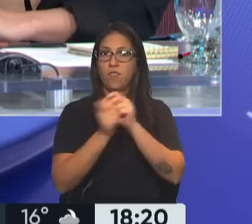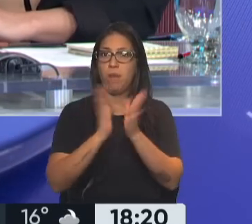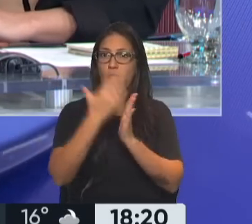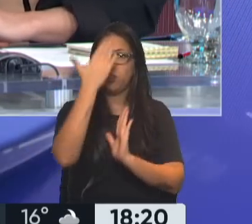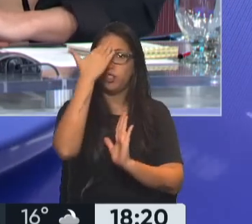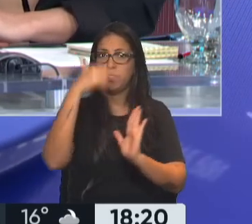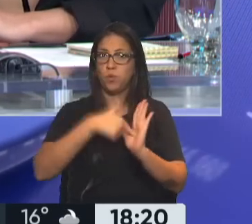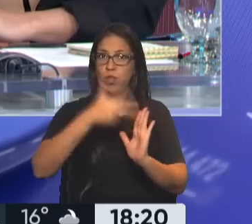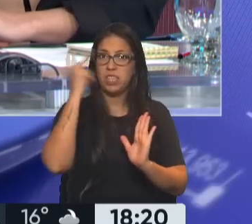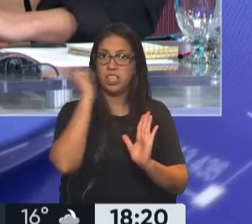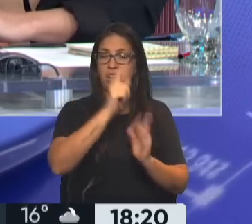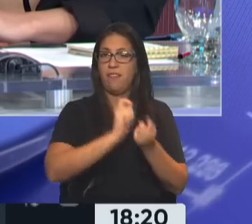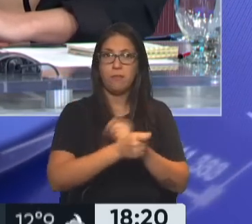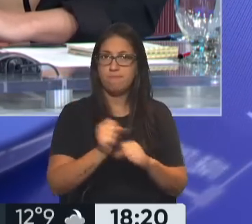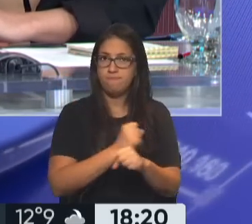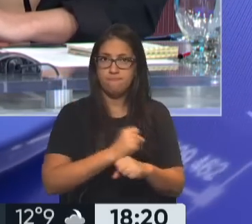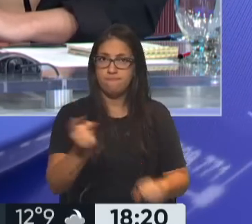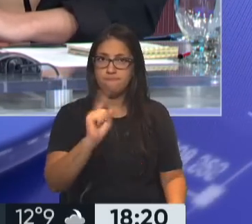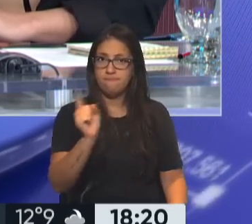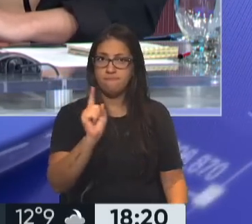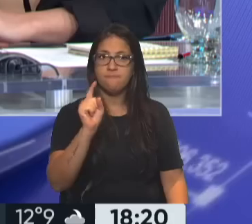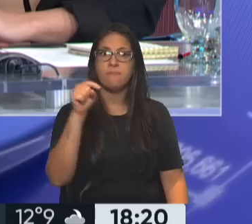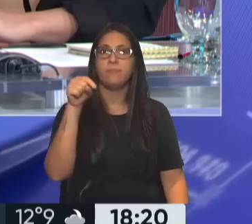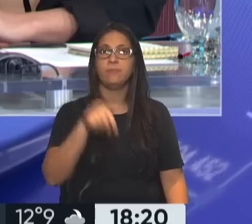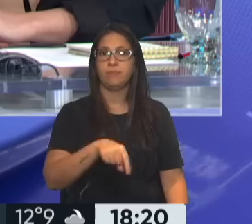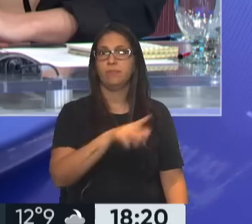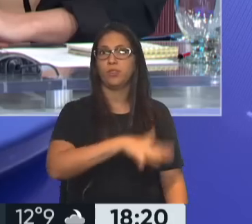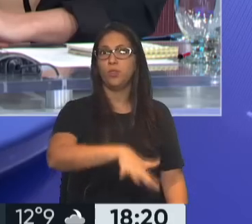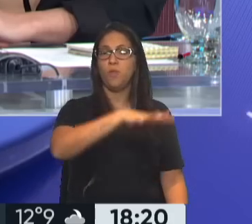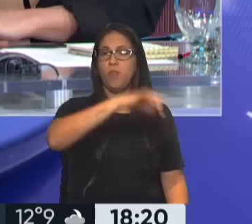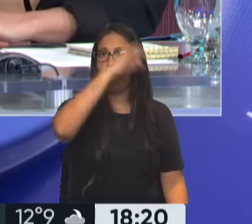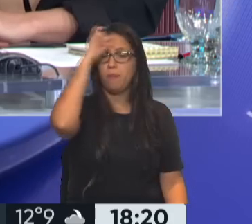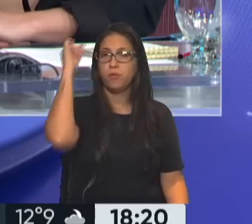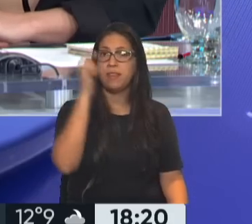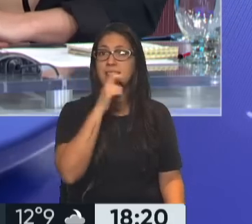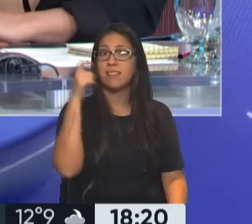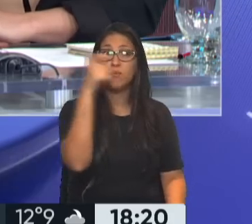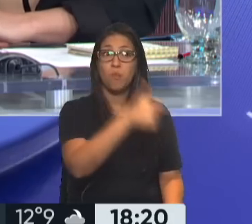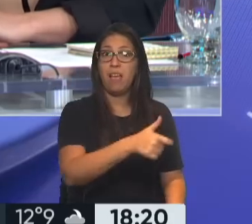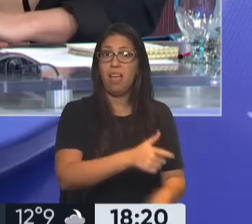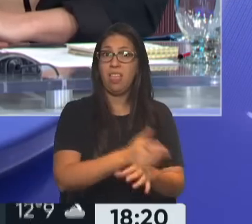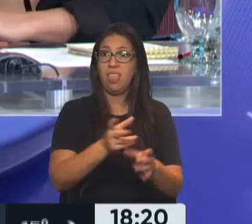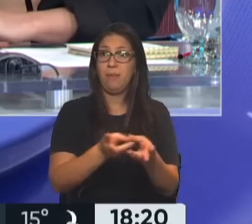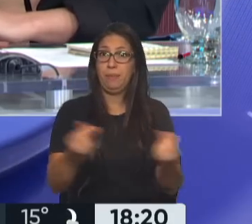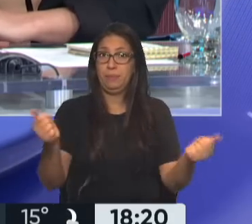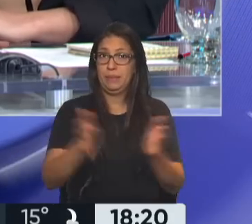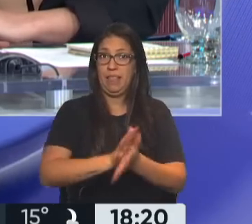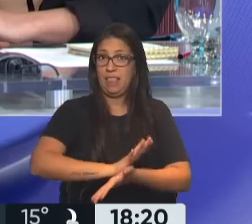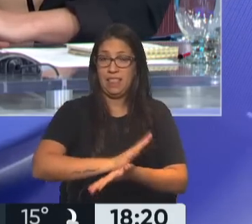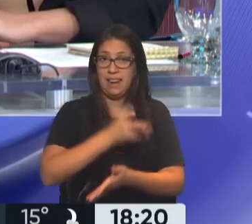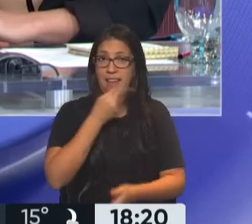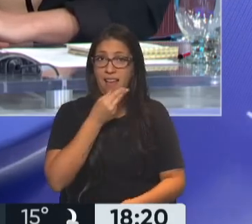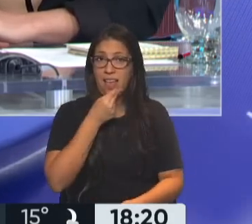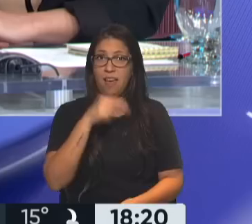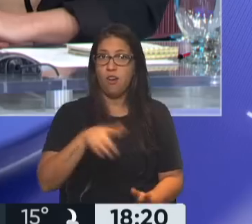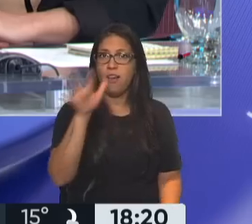Constitución chilena, la respuesta que estaba esperando la comunidad mapuche no llegó directamente, ¿verdad? Sí. Se estaba esperando una